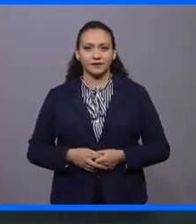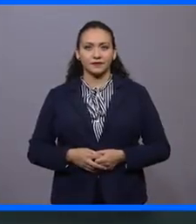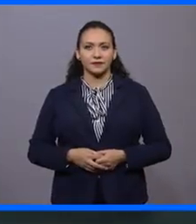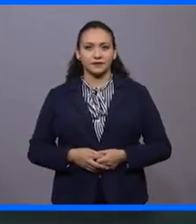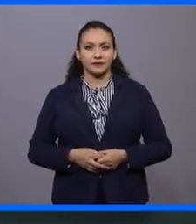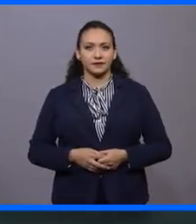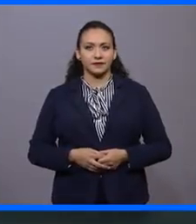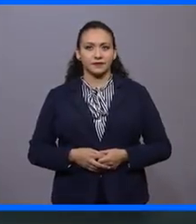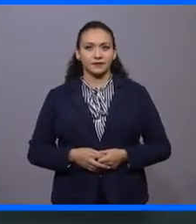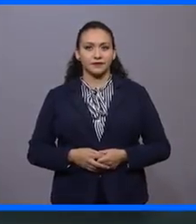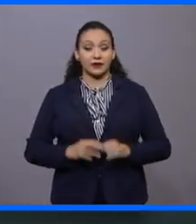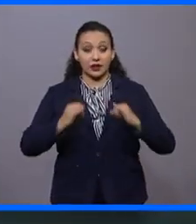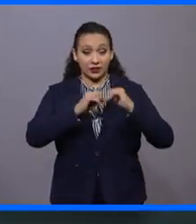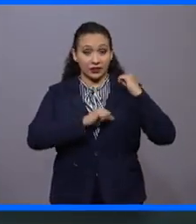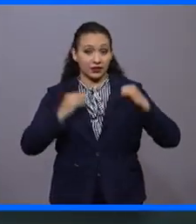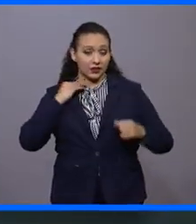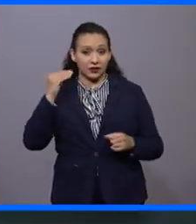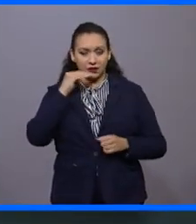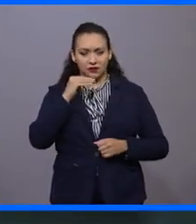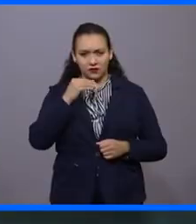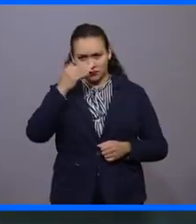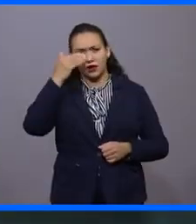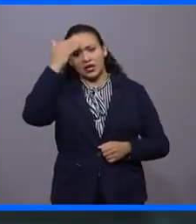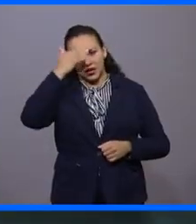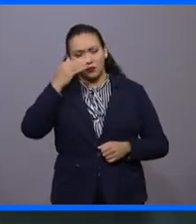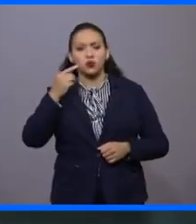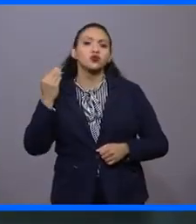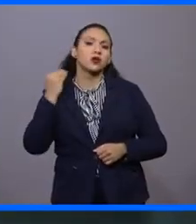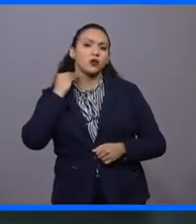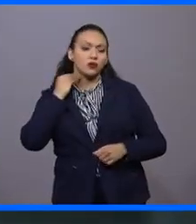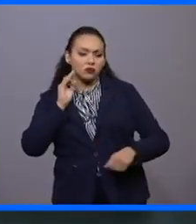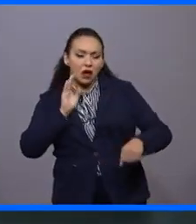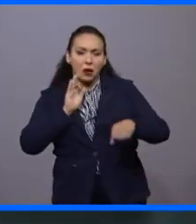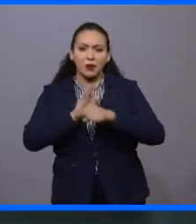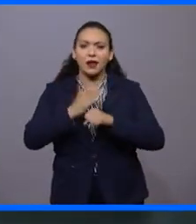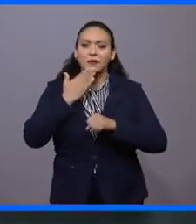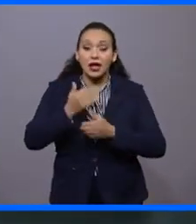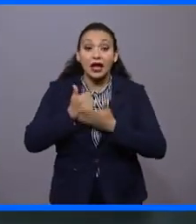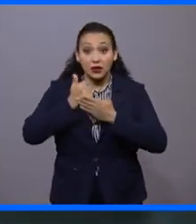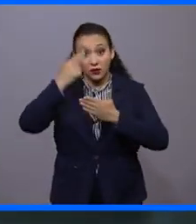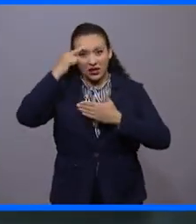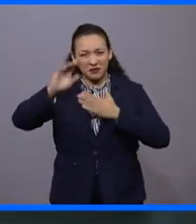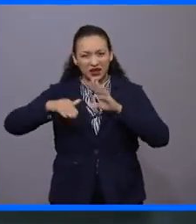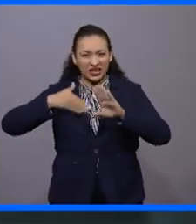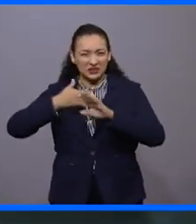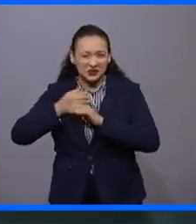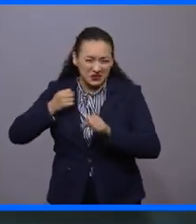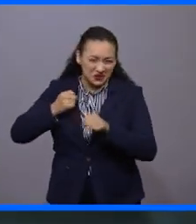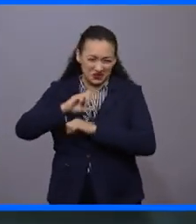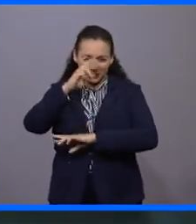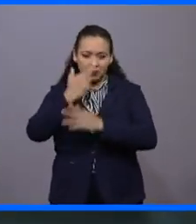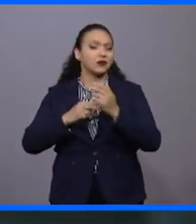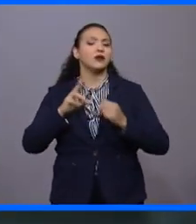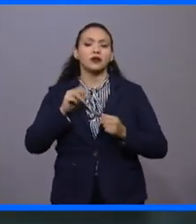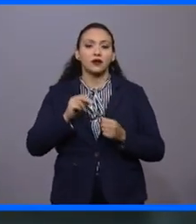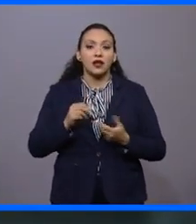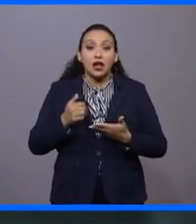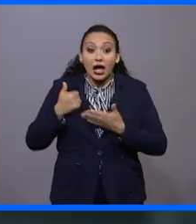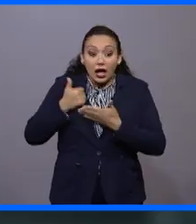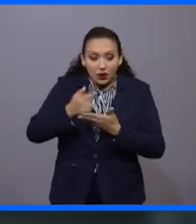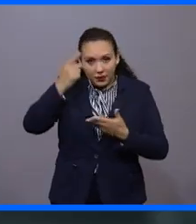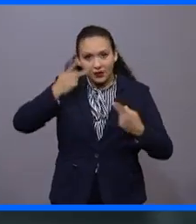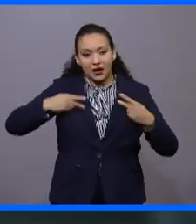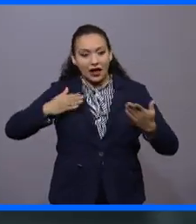En el IFDP creemos que una defensa adecuada contribuye a la no violencia, al empoderar a las personas para acceder a sus derechos